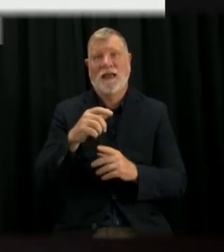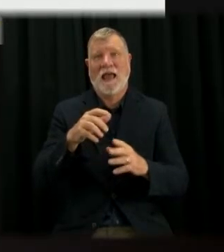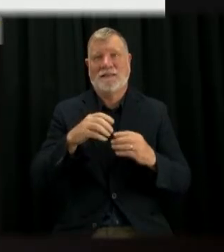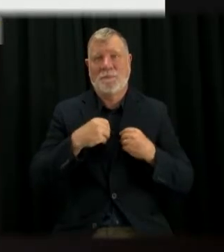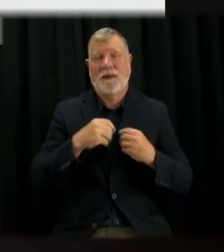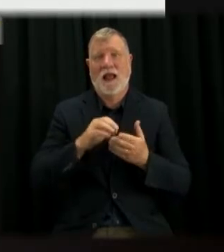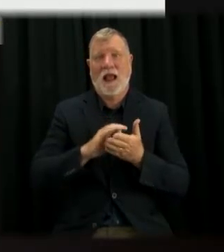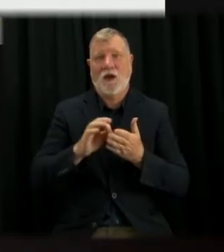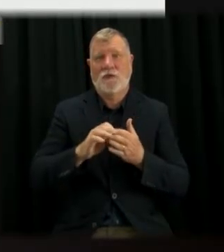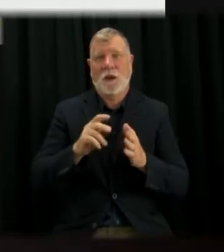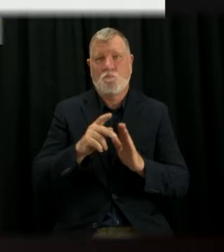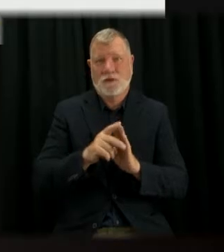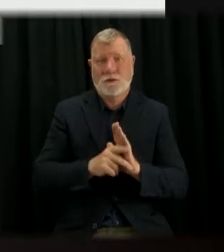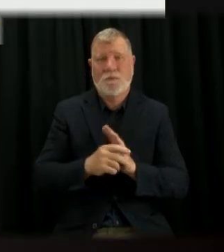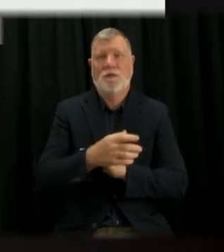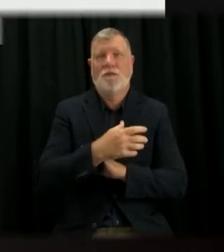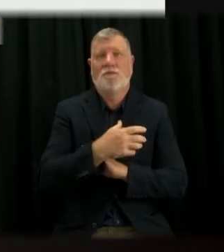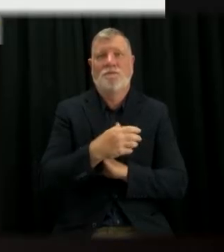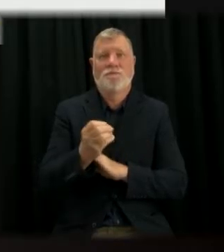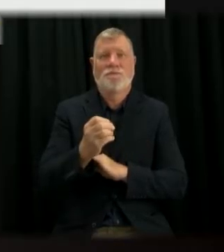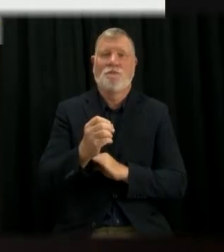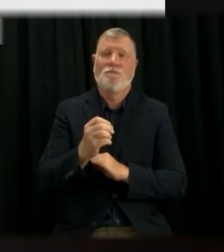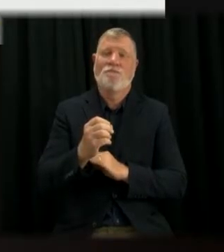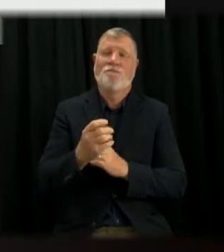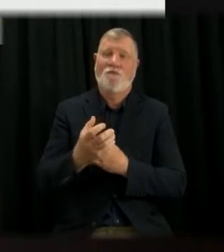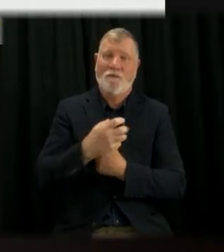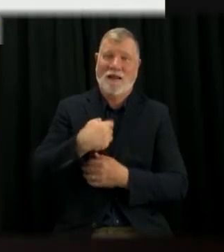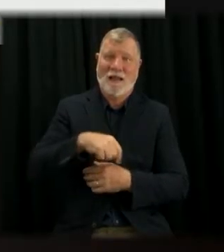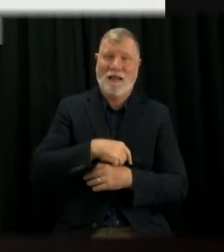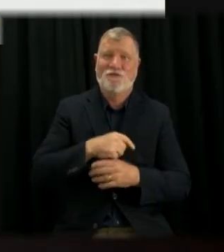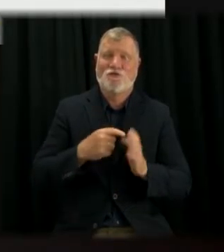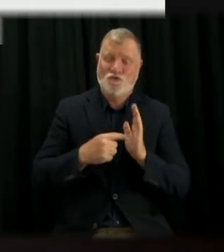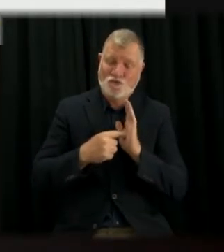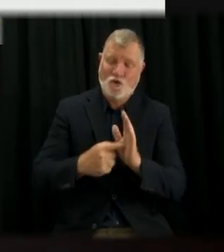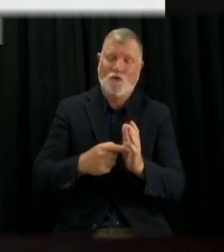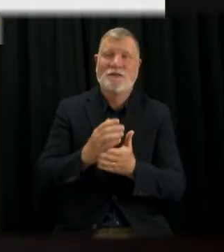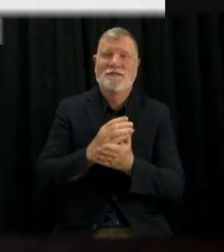2017, los principios de contabilidad aceptados nos obligan a hacer